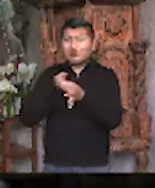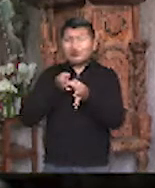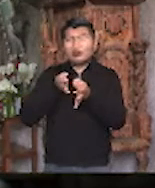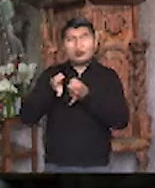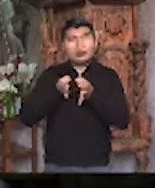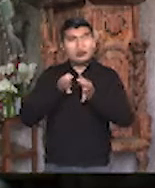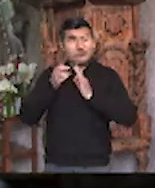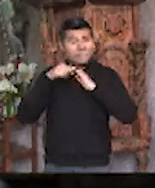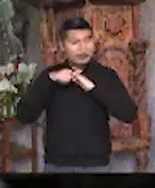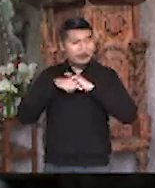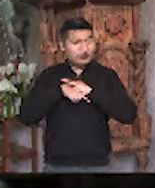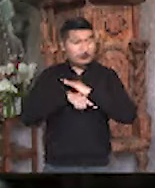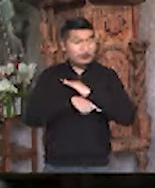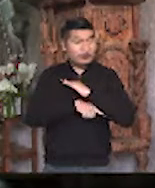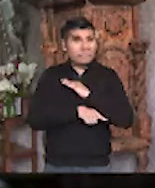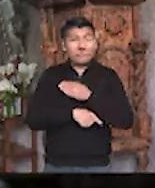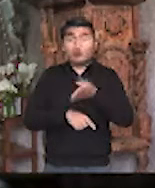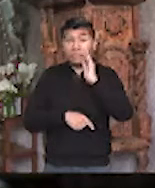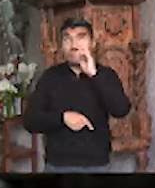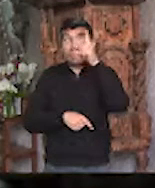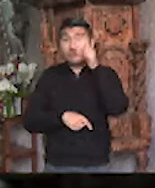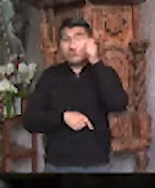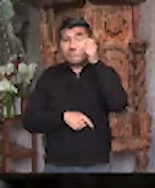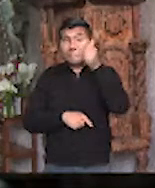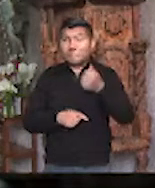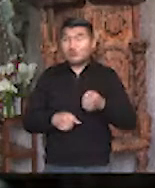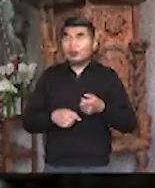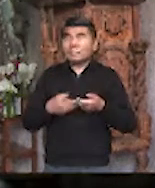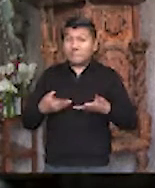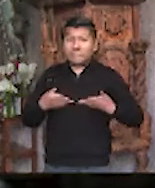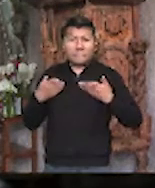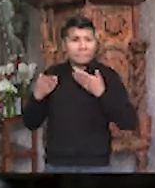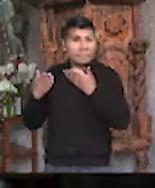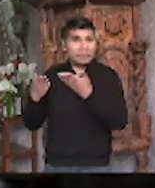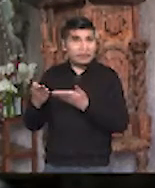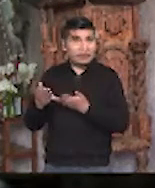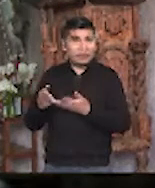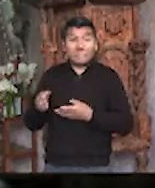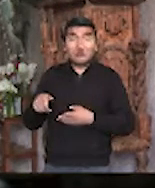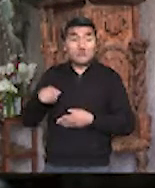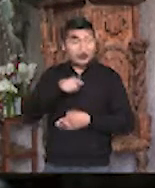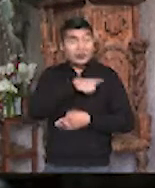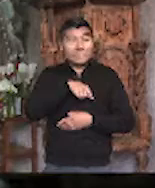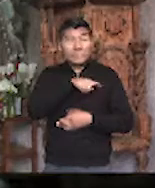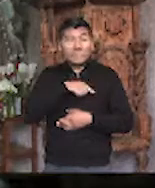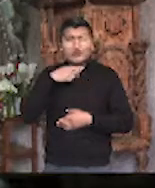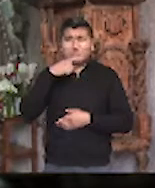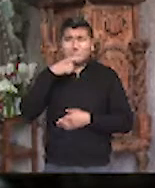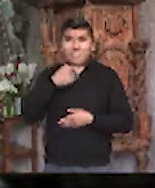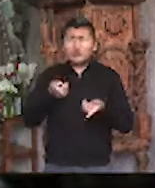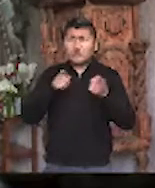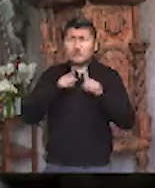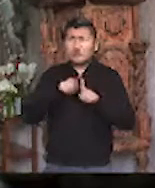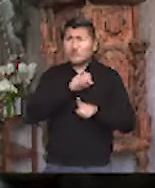profunda que el señor mismo va a dar ellos habían dicho cuando el